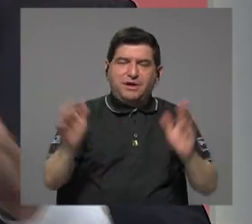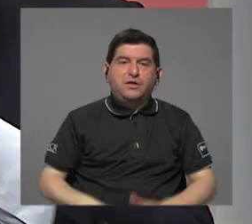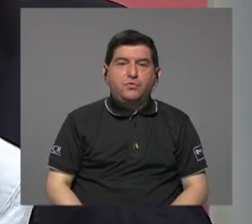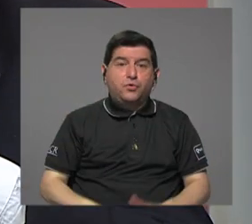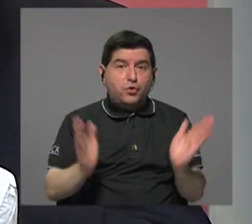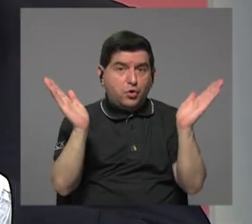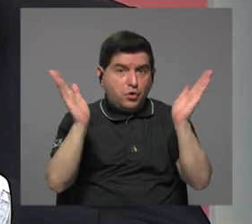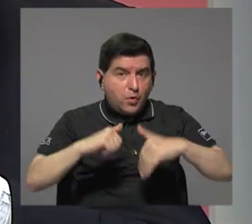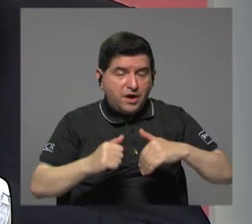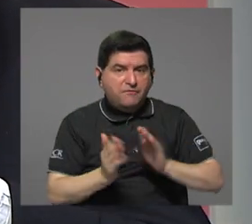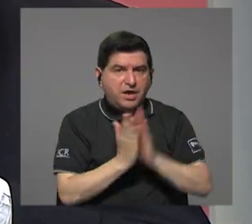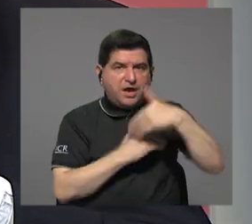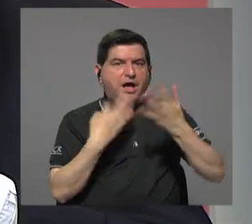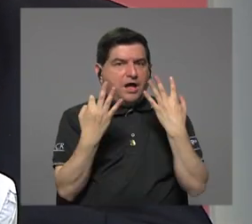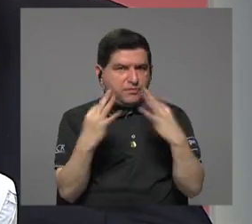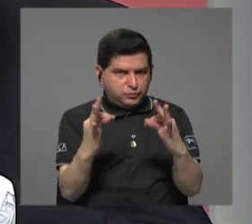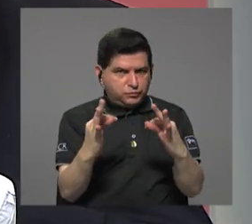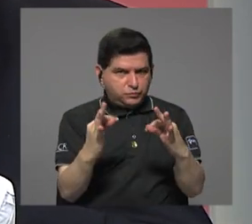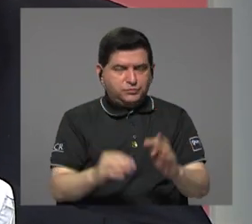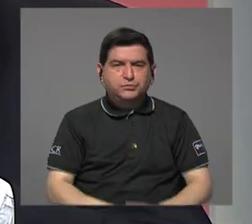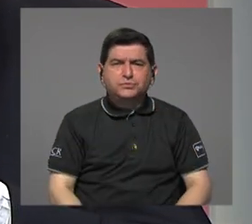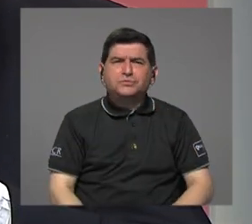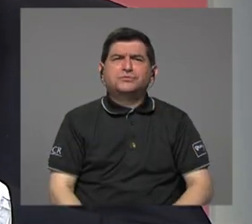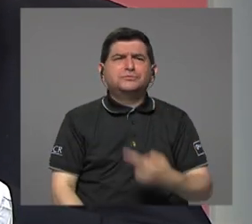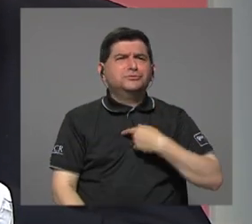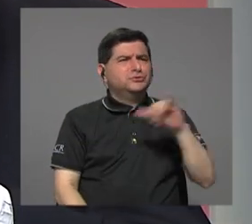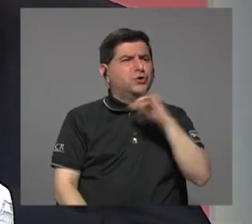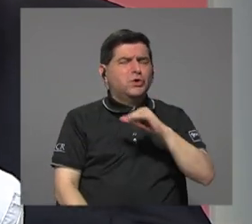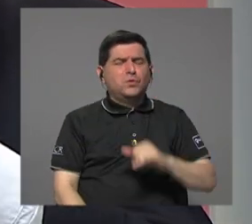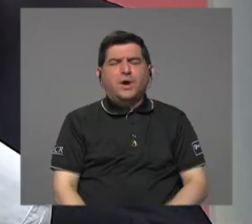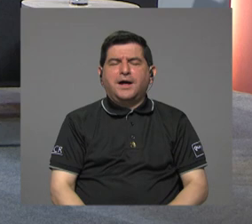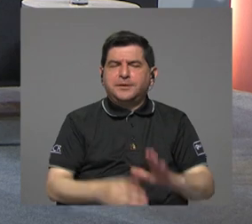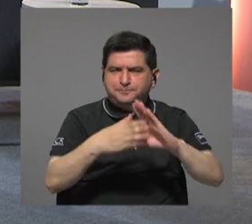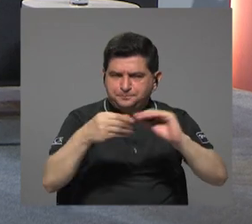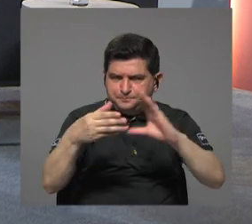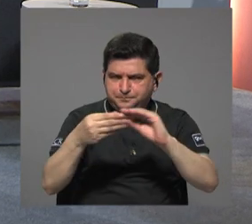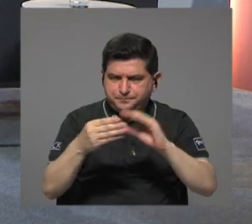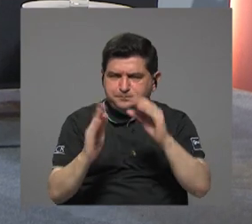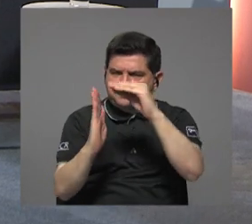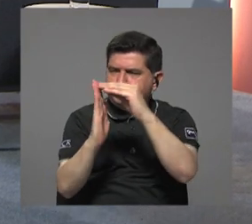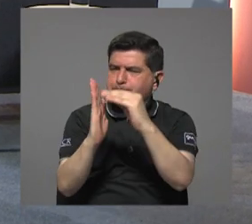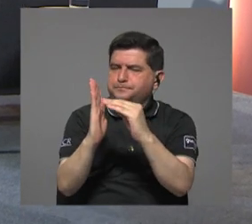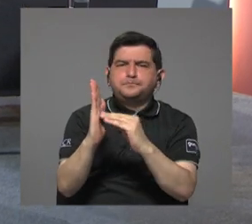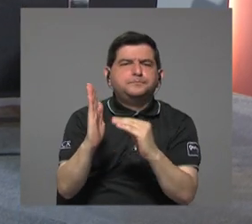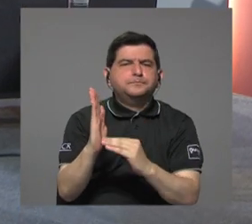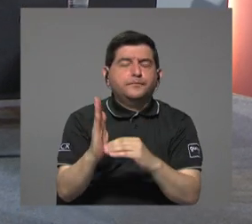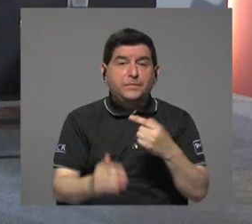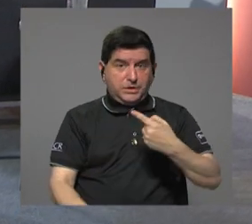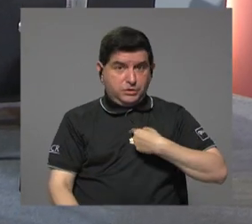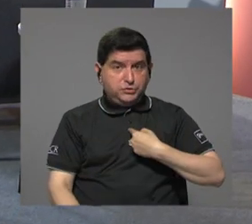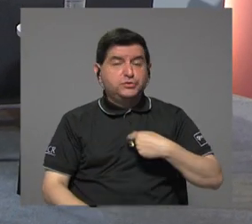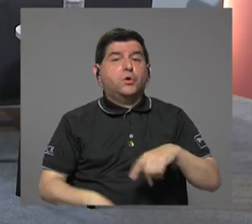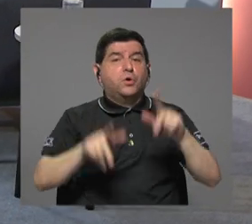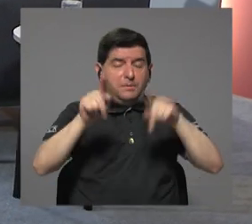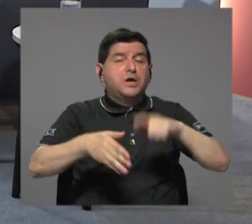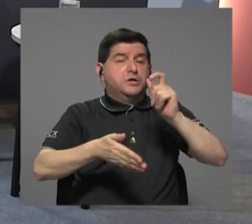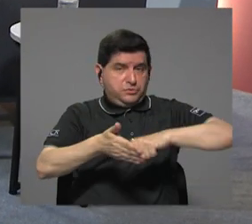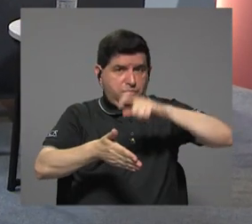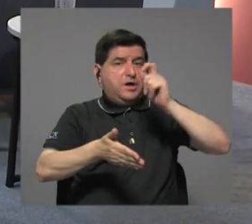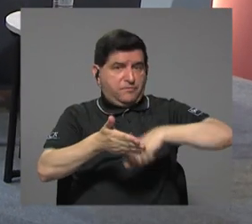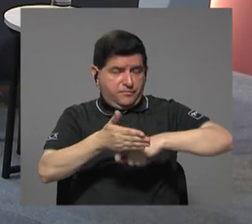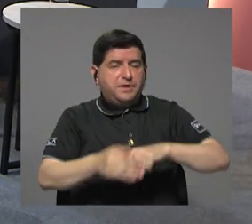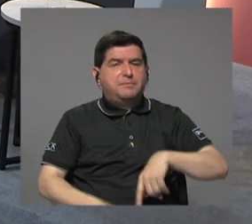existieran abusos y entonces yo también hice las observaciones yo mismo fui de los firmantes de una